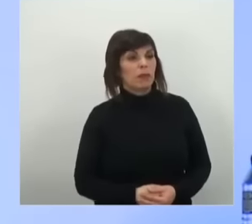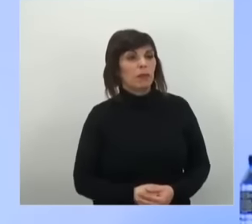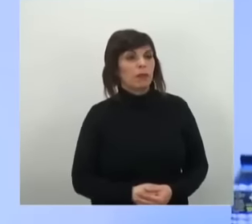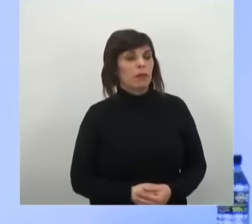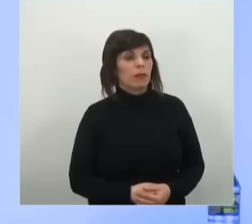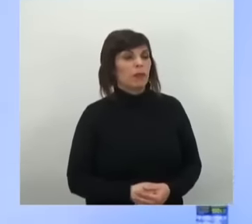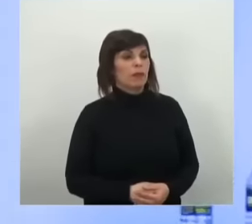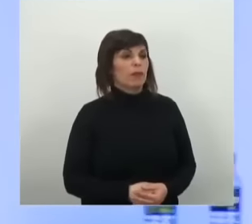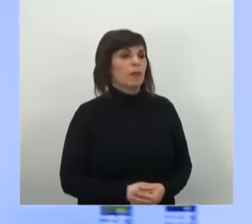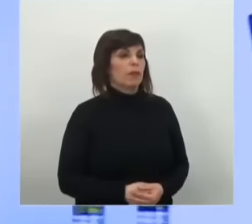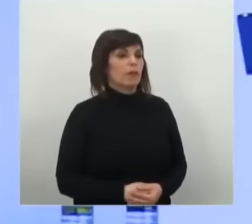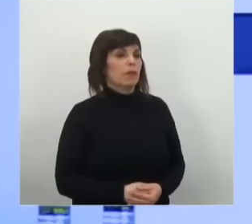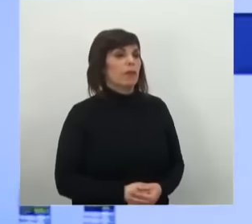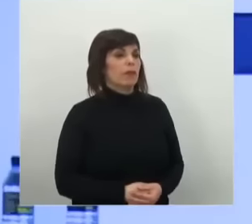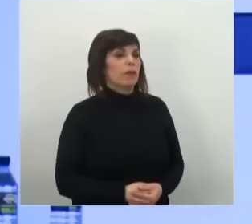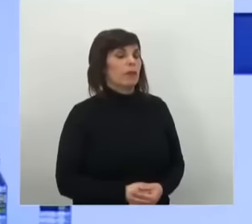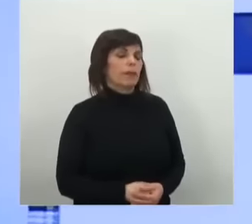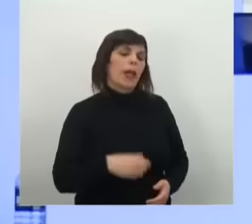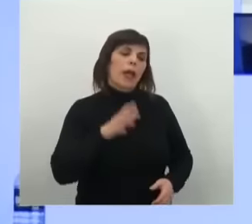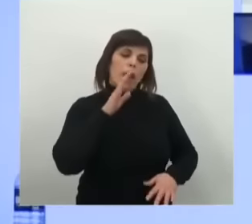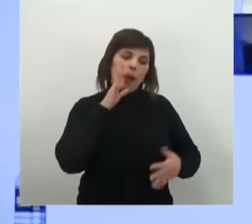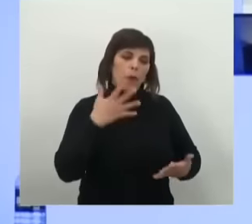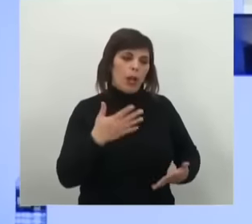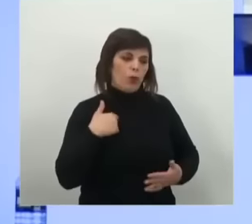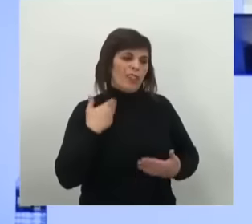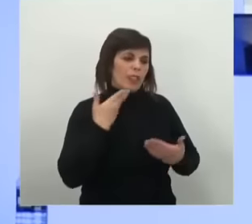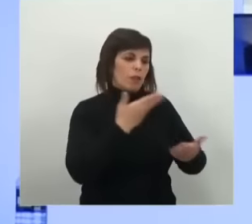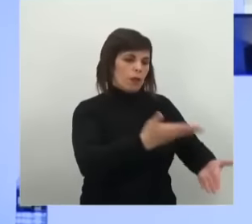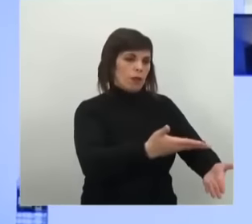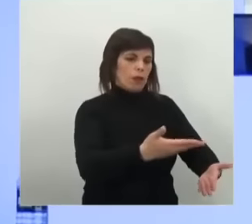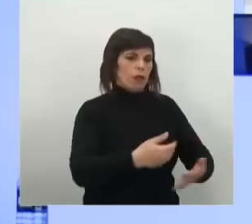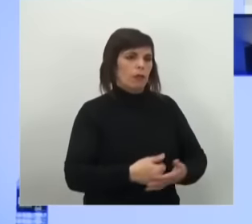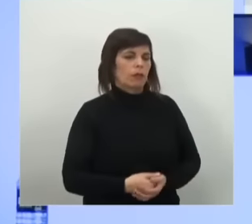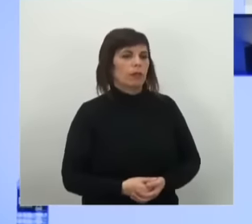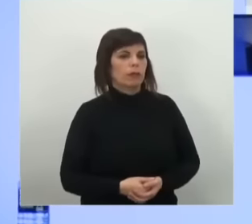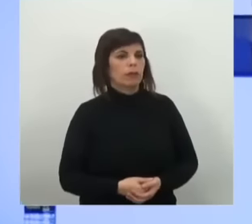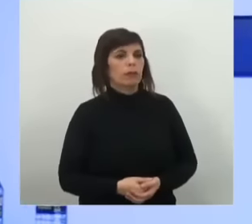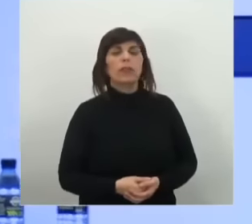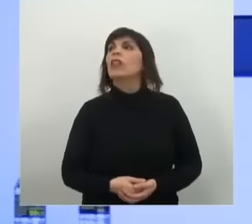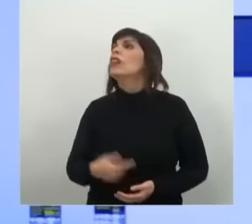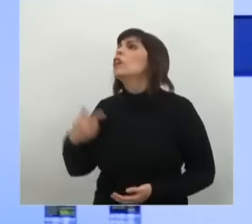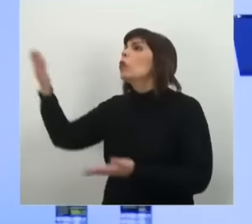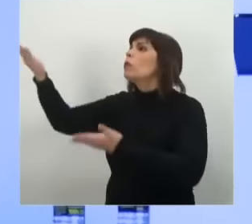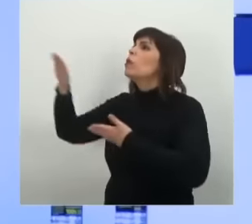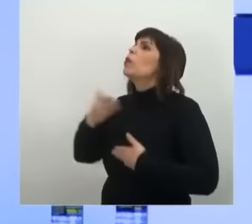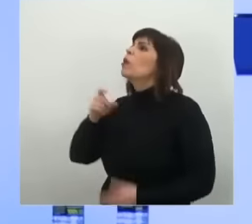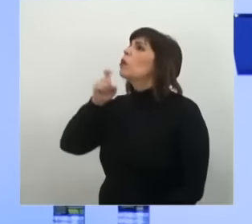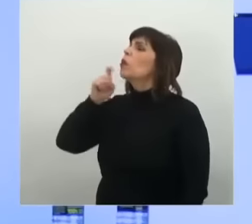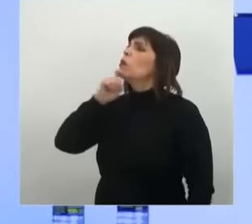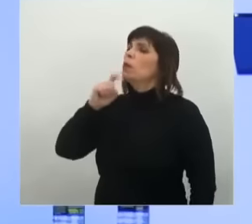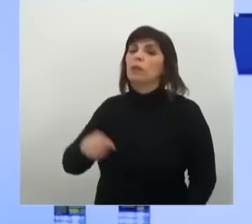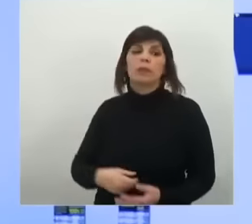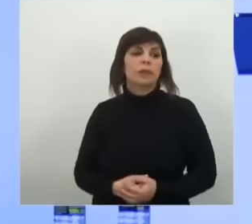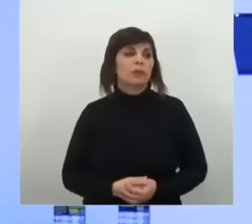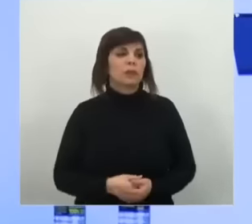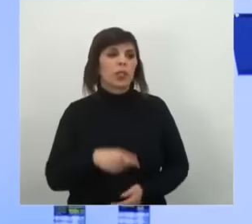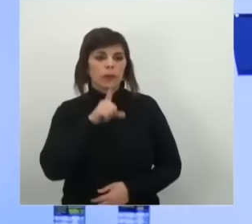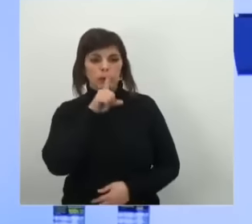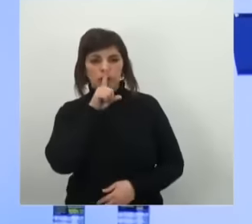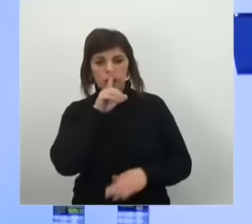haberte metido en aquella situación te voy a ayudar y cómo cómo me vas a ayudar señor y el señor hace